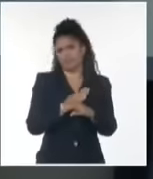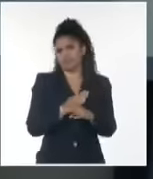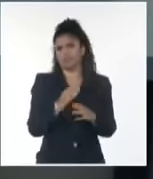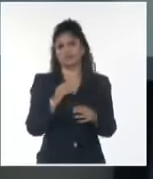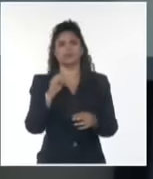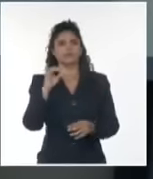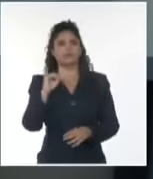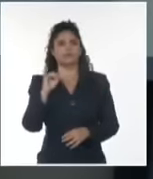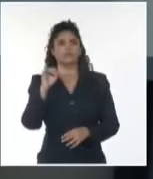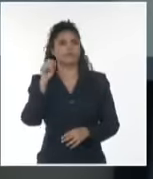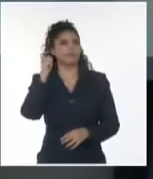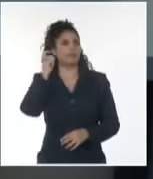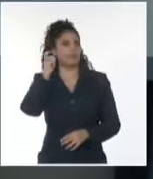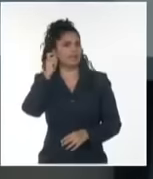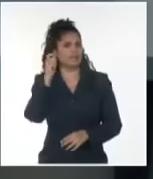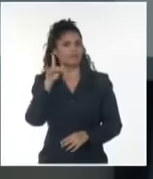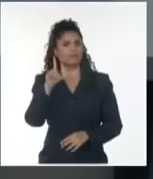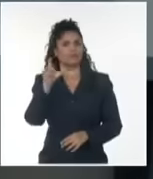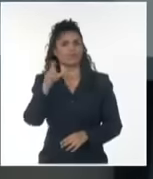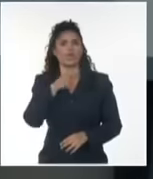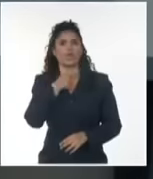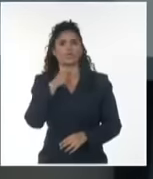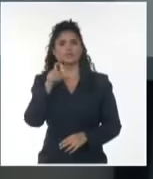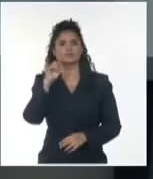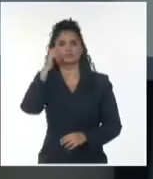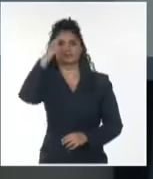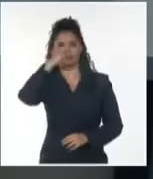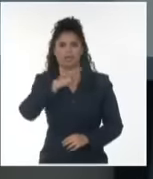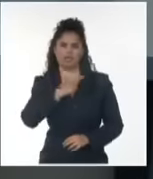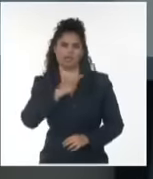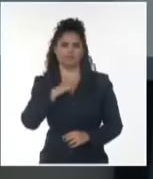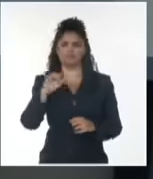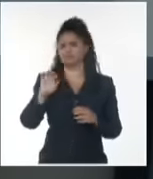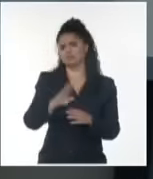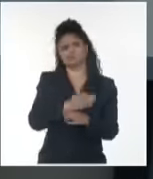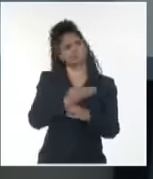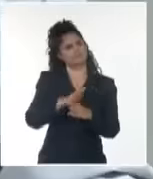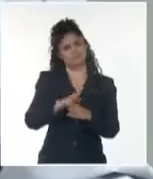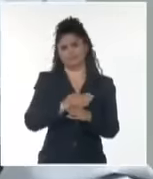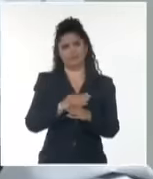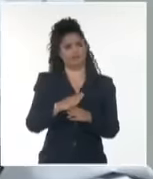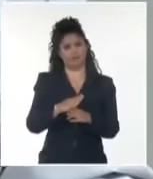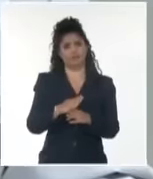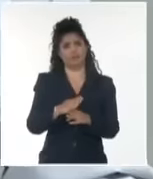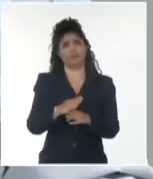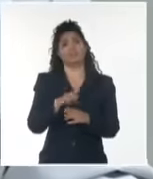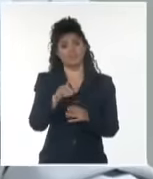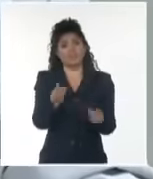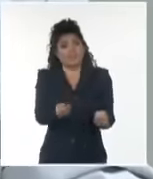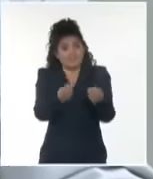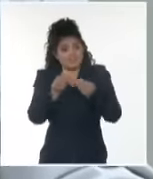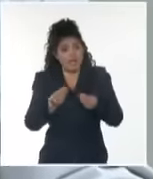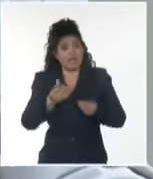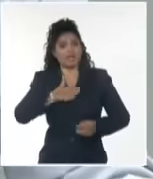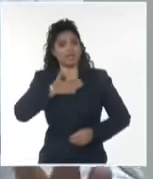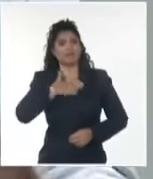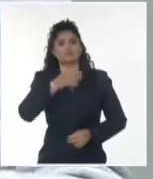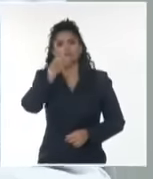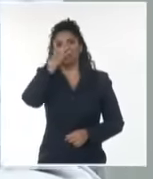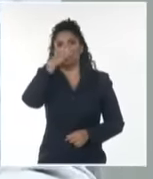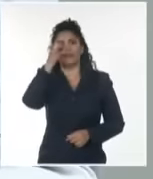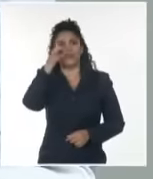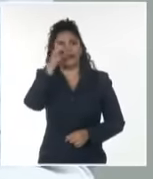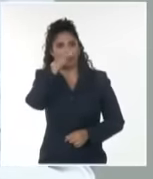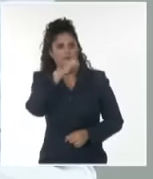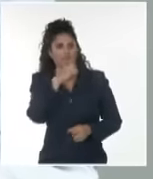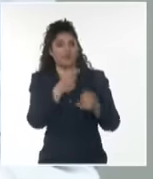sincitial respiratorio, todo eso circula en nuestro país y te produce el cuadro clínico de una gripe. Entonces, pero ¿quién mejor